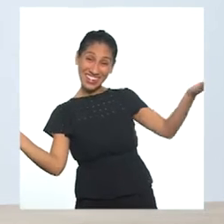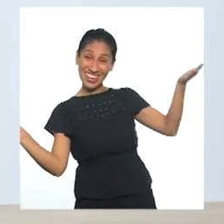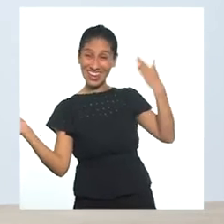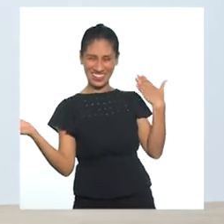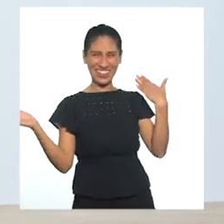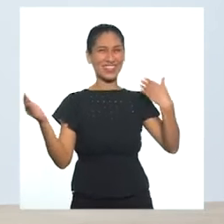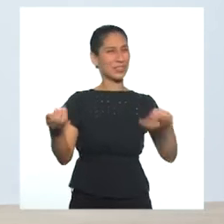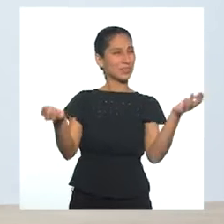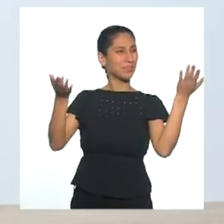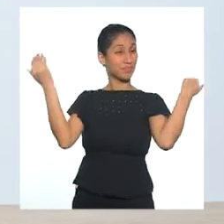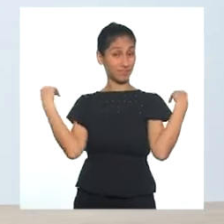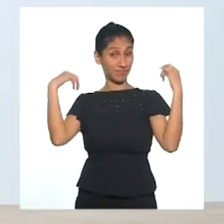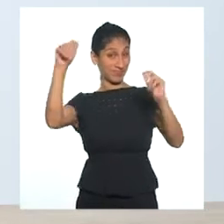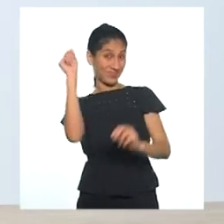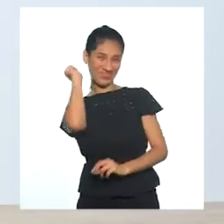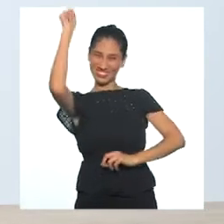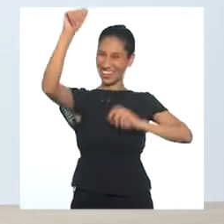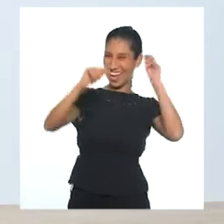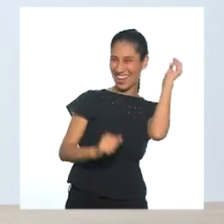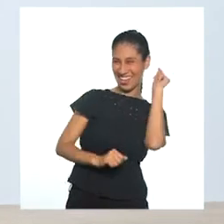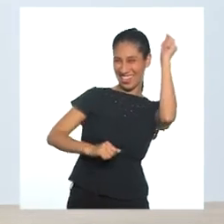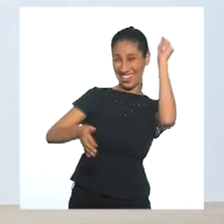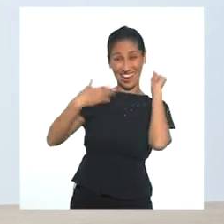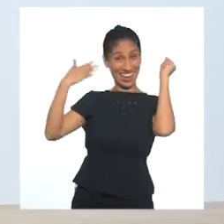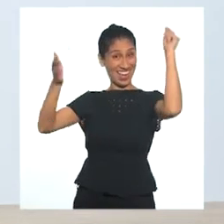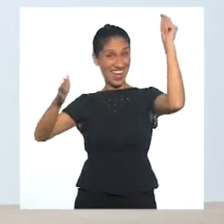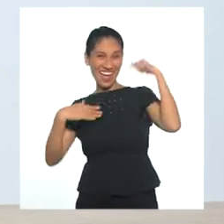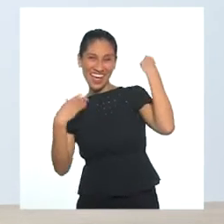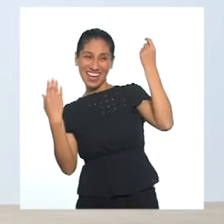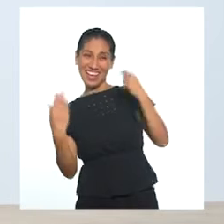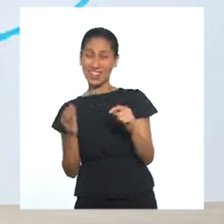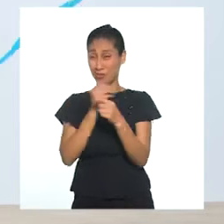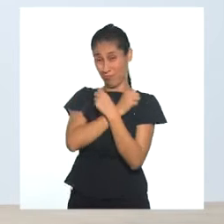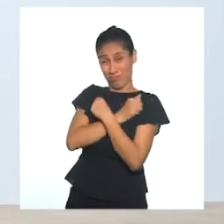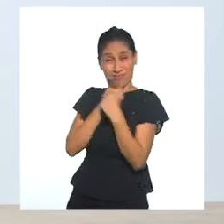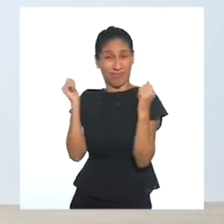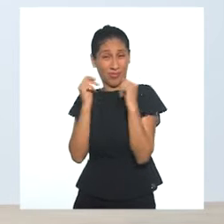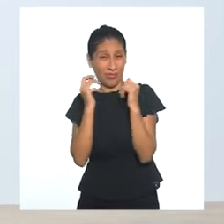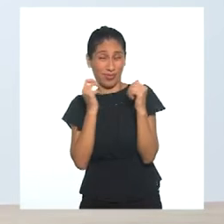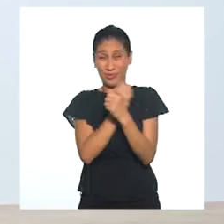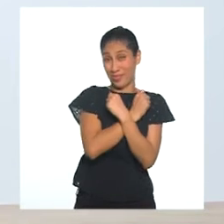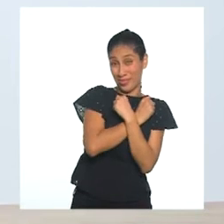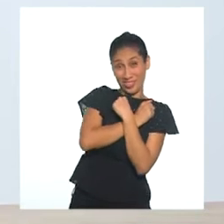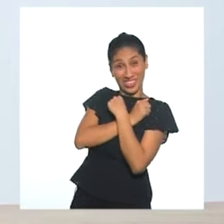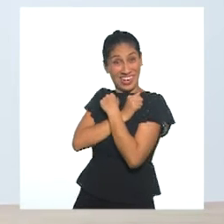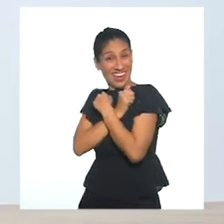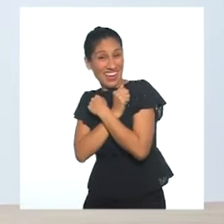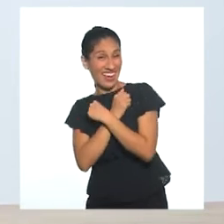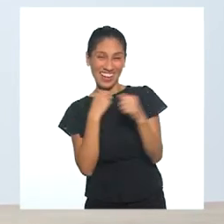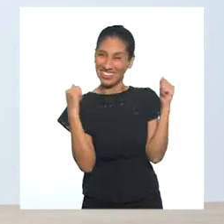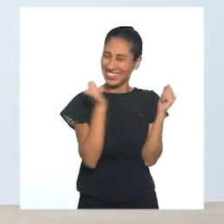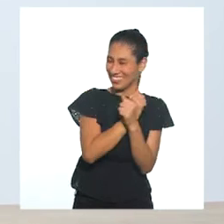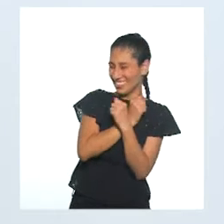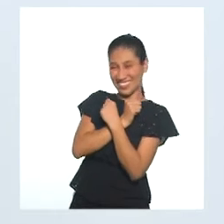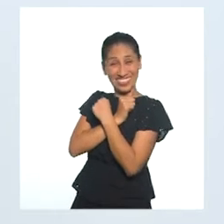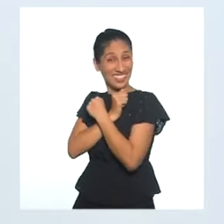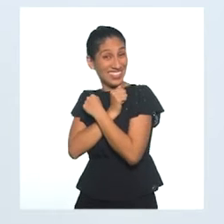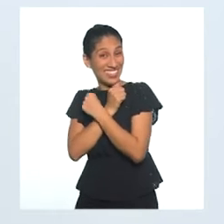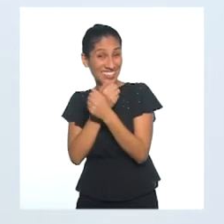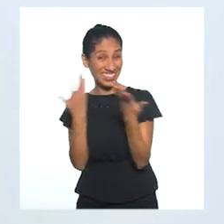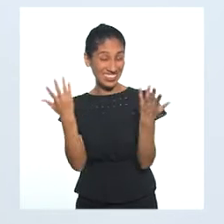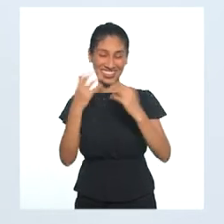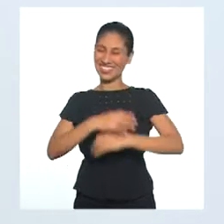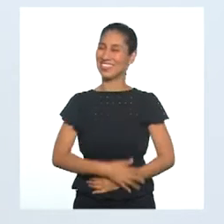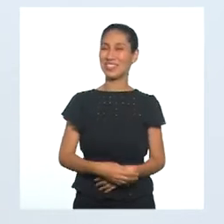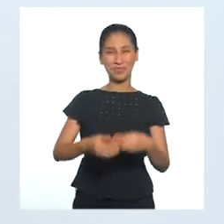Calor, calor, calor. Alegría, alegría. Y frío, frío, frío. Frío, frío,